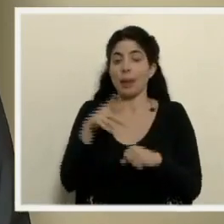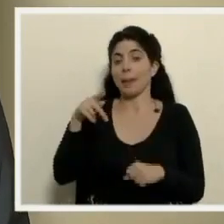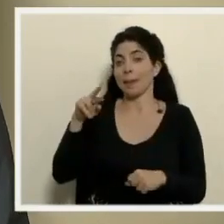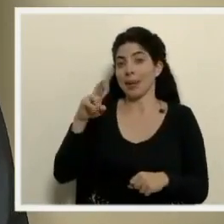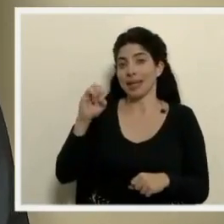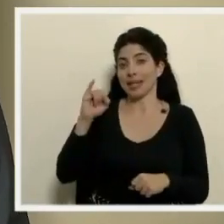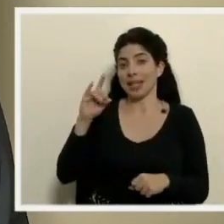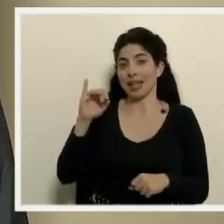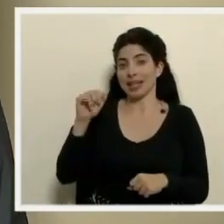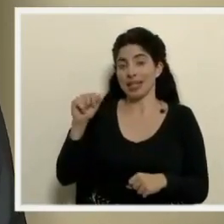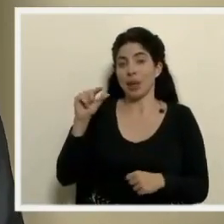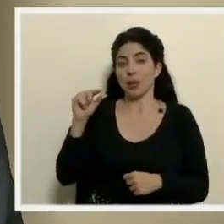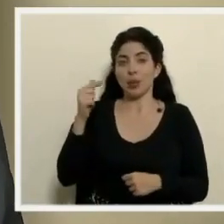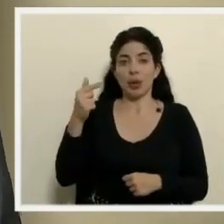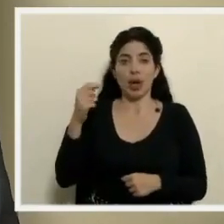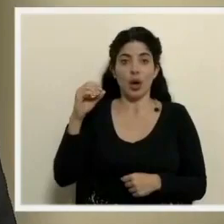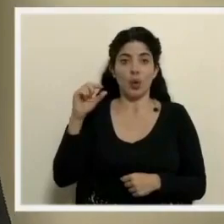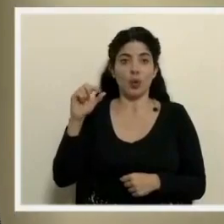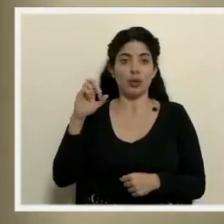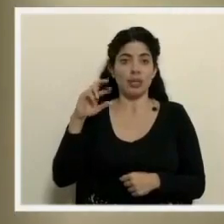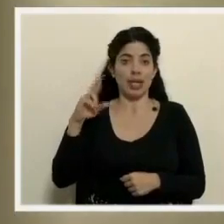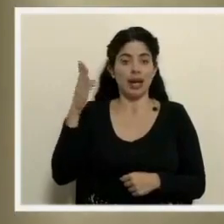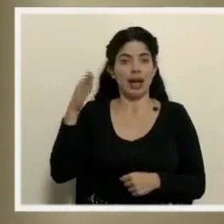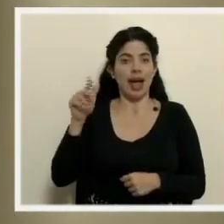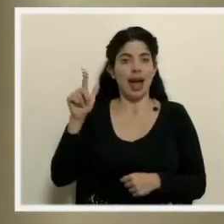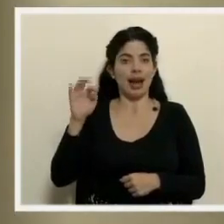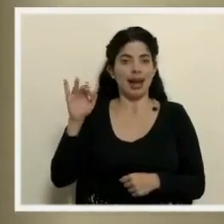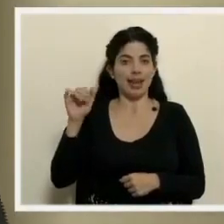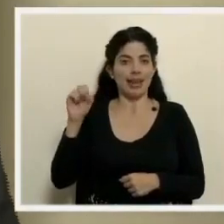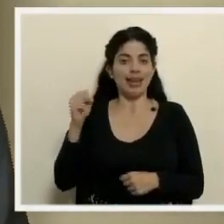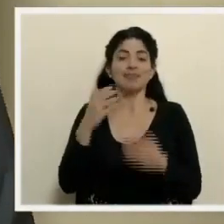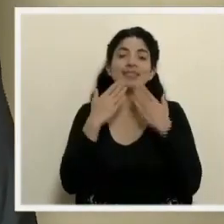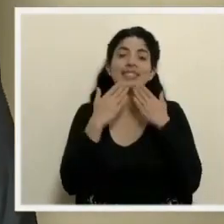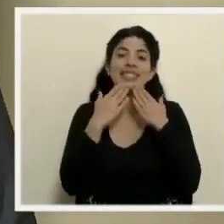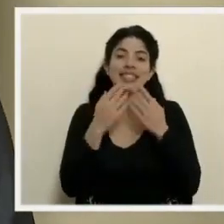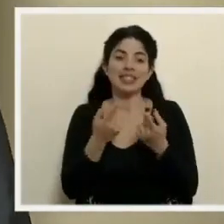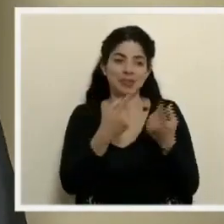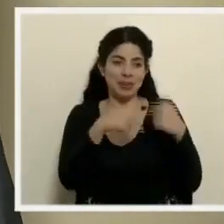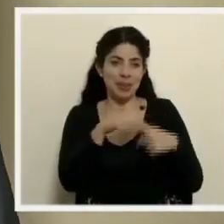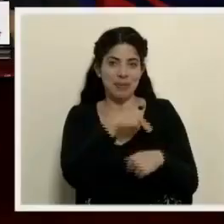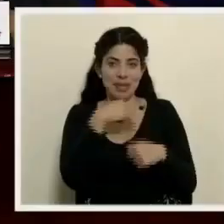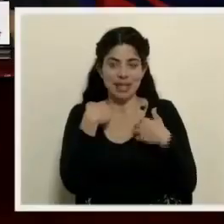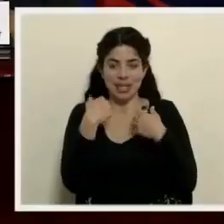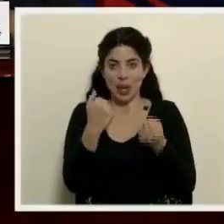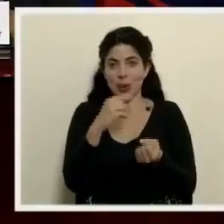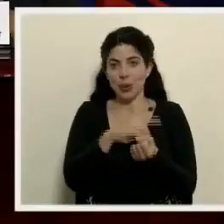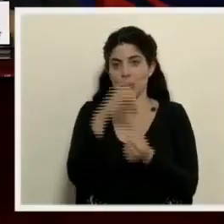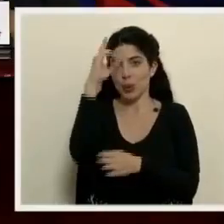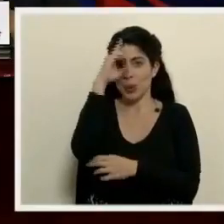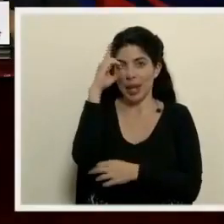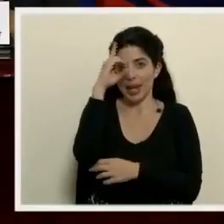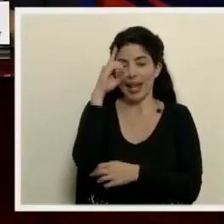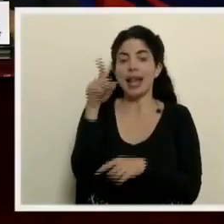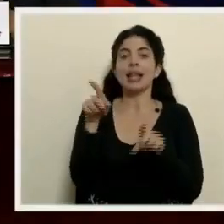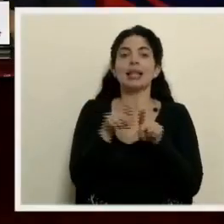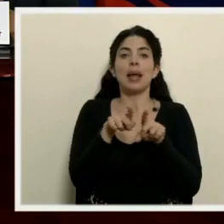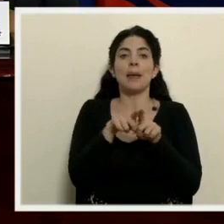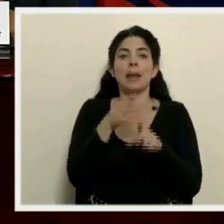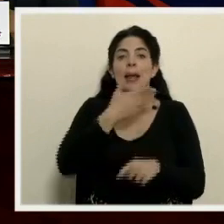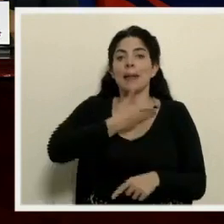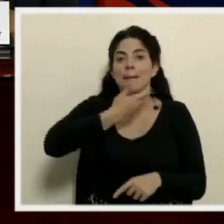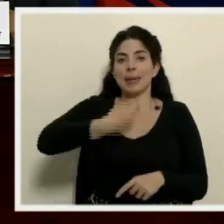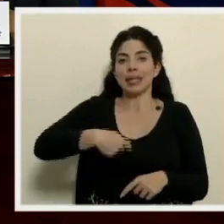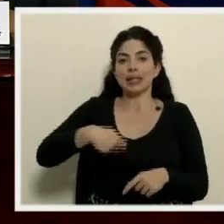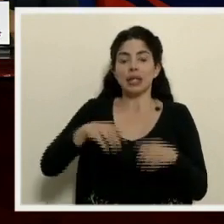.go.cr barra inclinada alertas le agradecemos la presencia al ministro de salud del doctor Daniel Salas también al